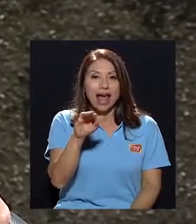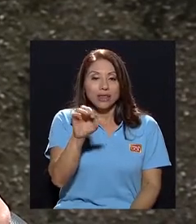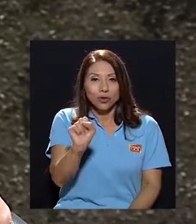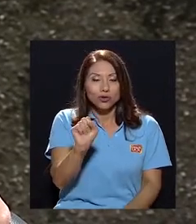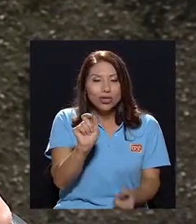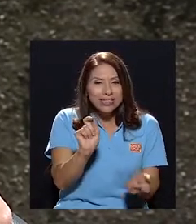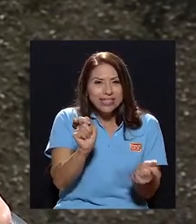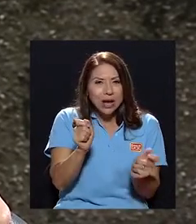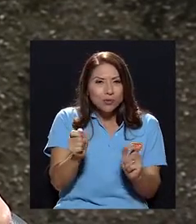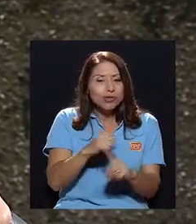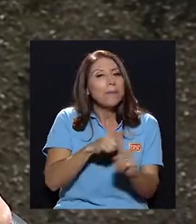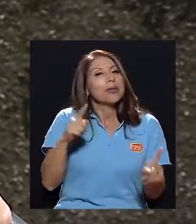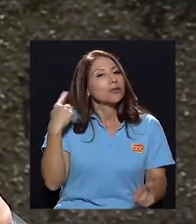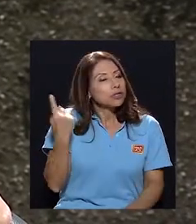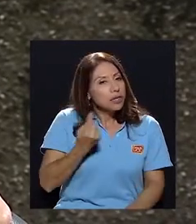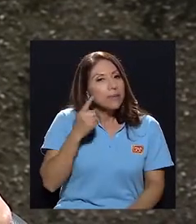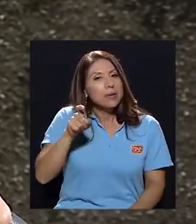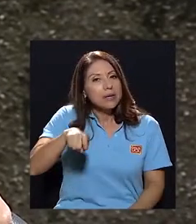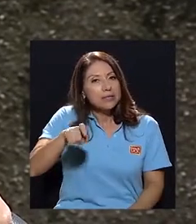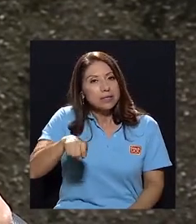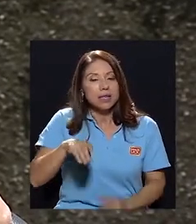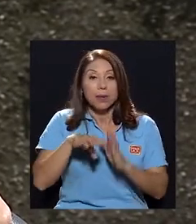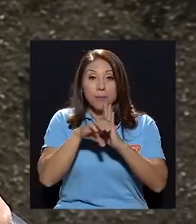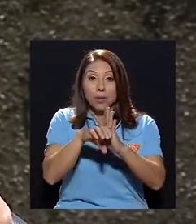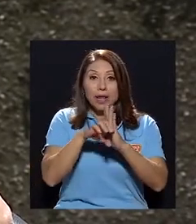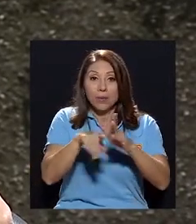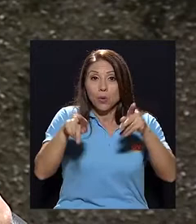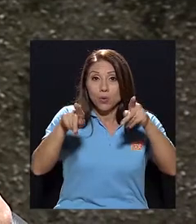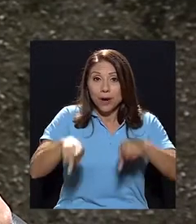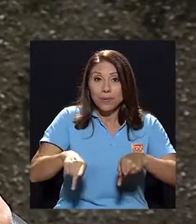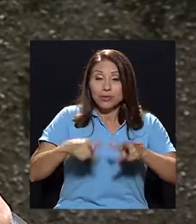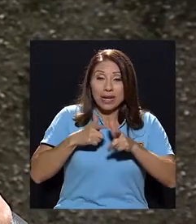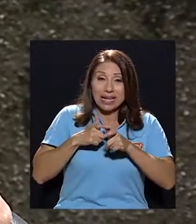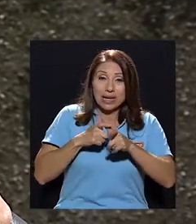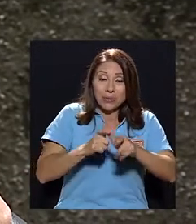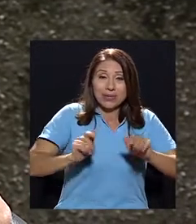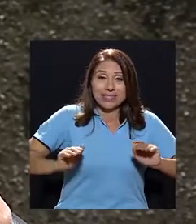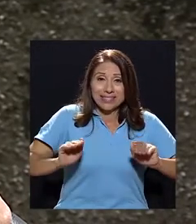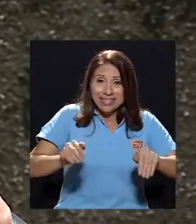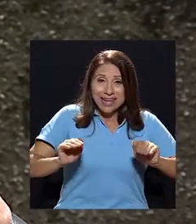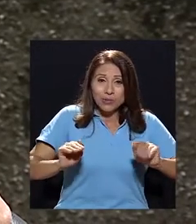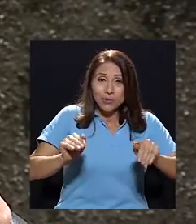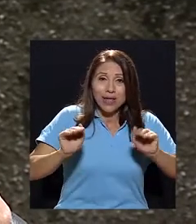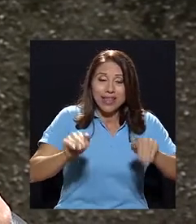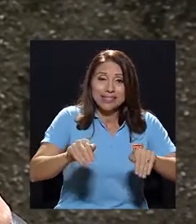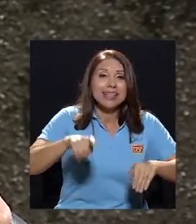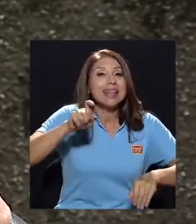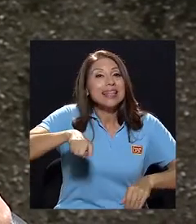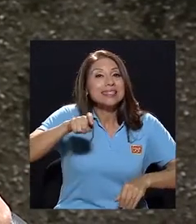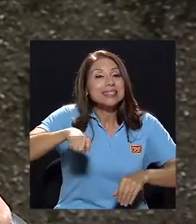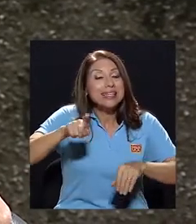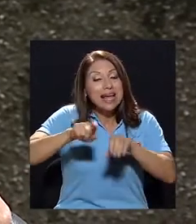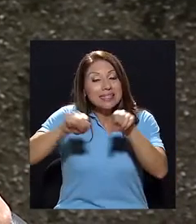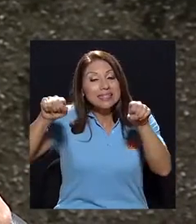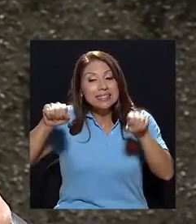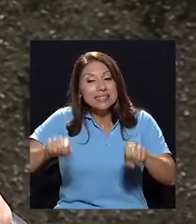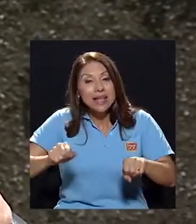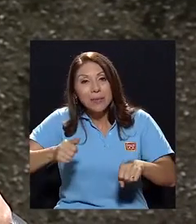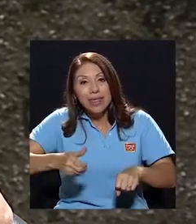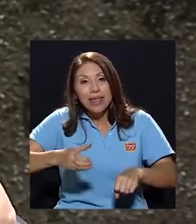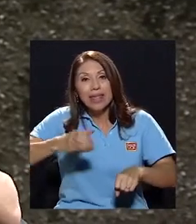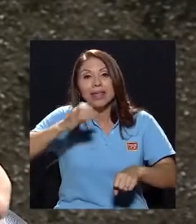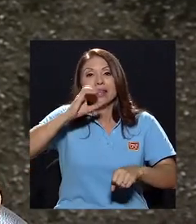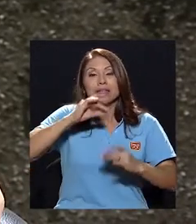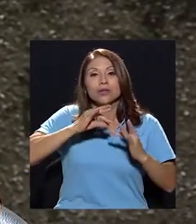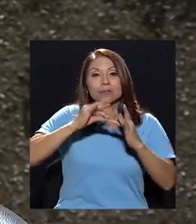necesitan carbohidrato. De hecho, si es, por ejemplo, una persona que hace silla de ruedas, necesita tener un sistema de hidratación especial. Por